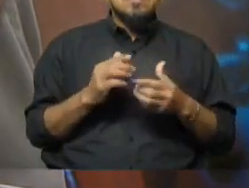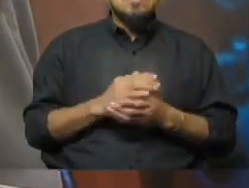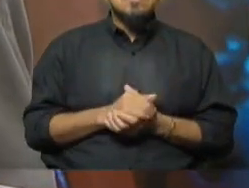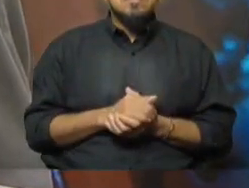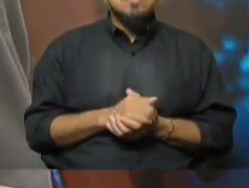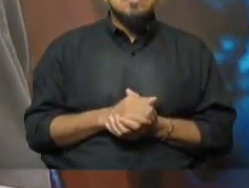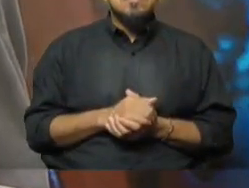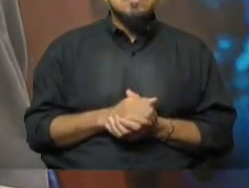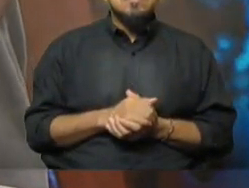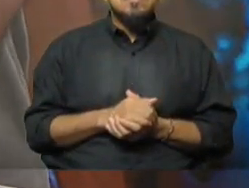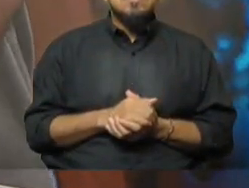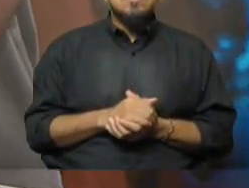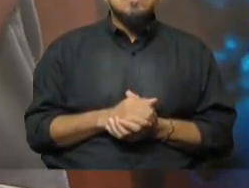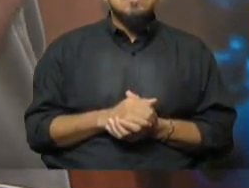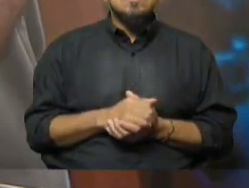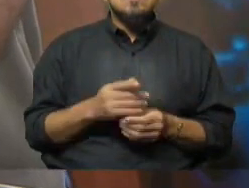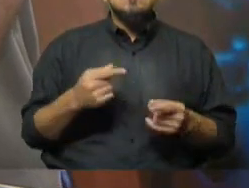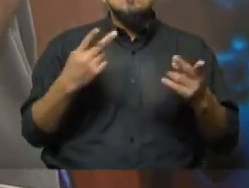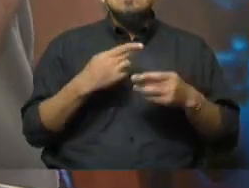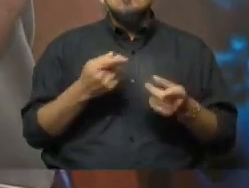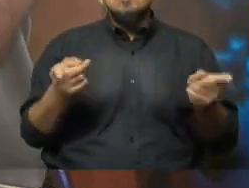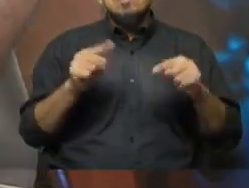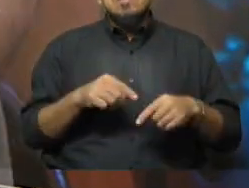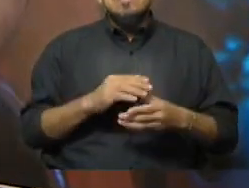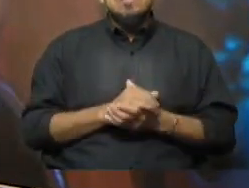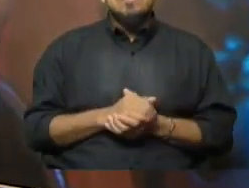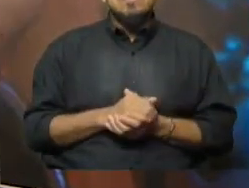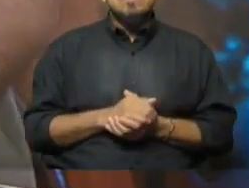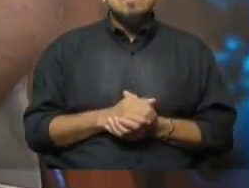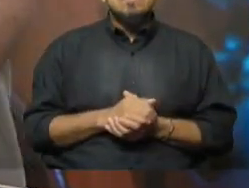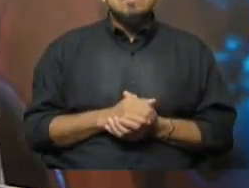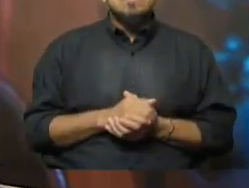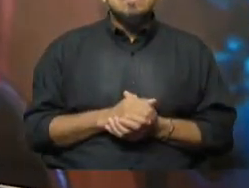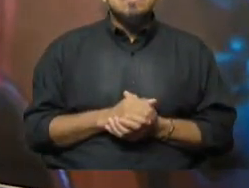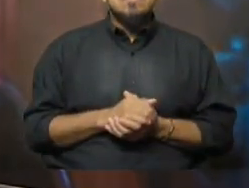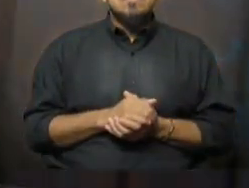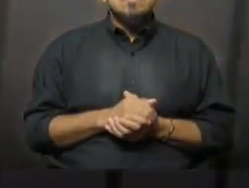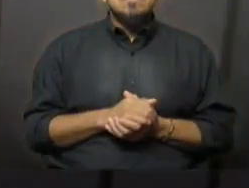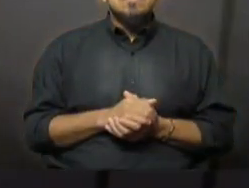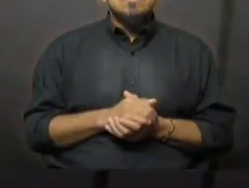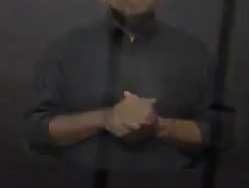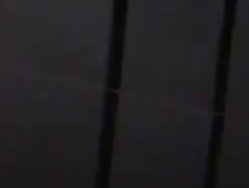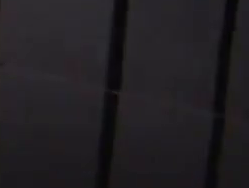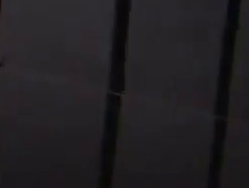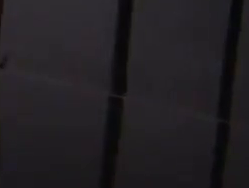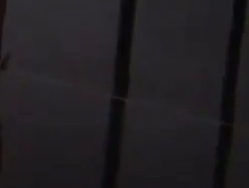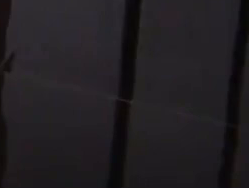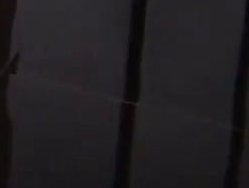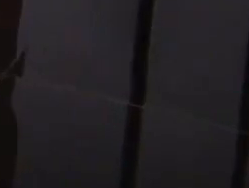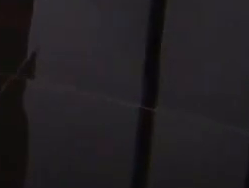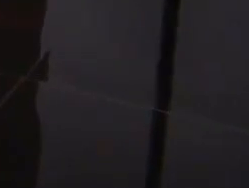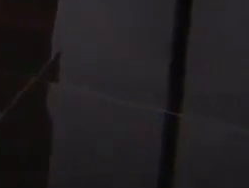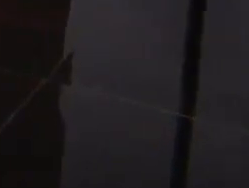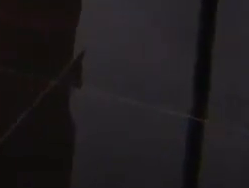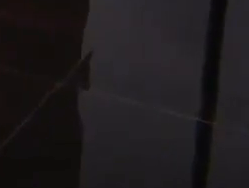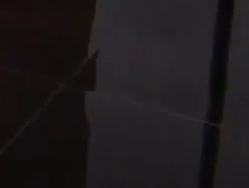Sí. Gracias. Bueno, Didito, nos vamos a un corte. Muy bien, enseguida volvemos. Un corte y enseguida volvemos. Dale. Por la rambla, paisaje respira.